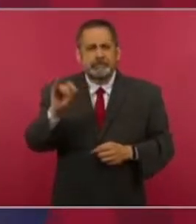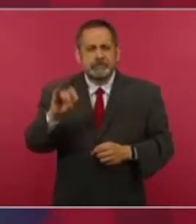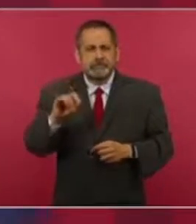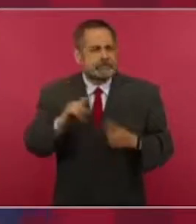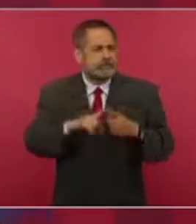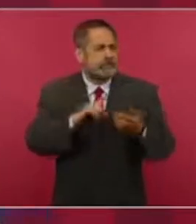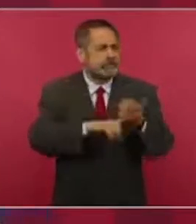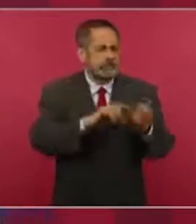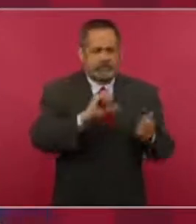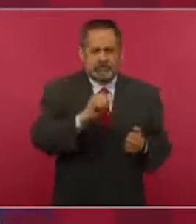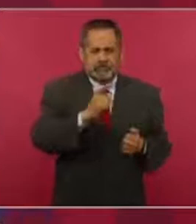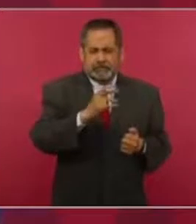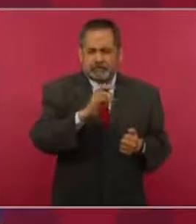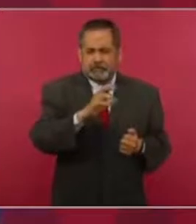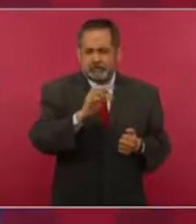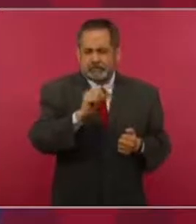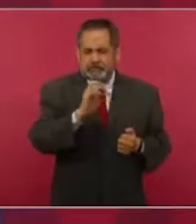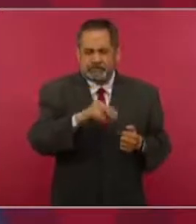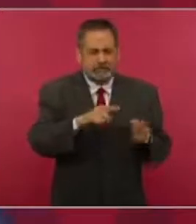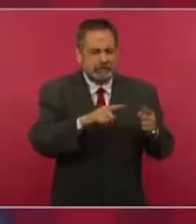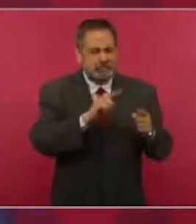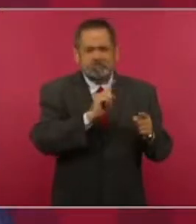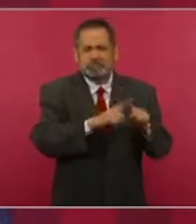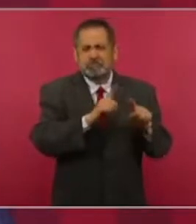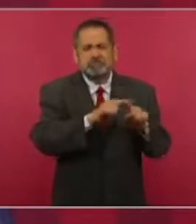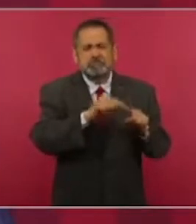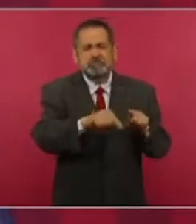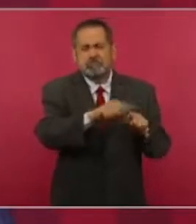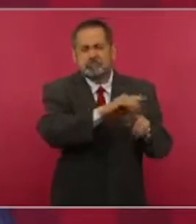Aguilar Camín y otros